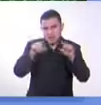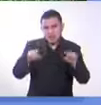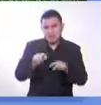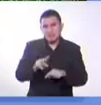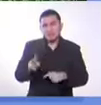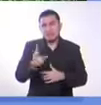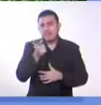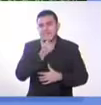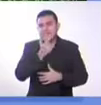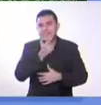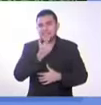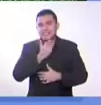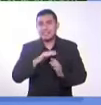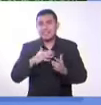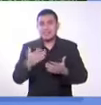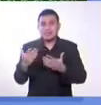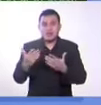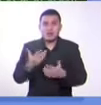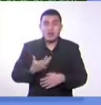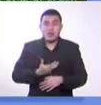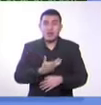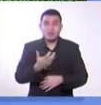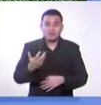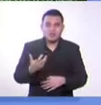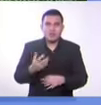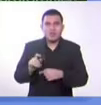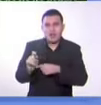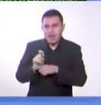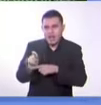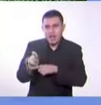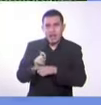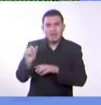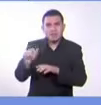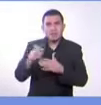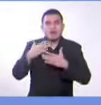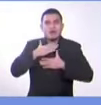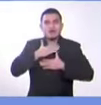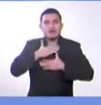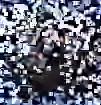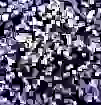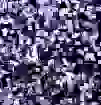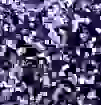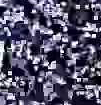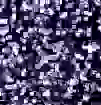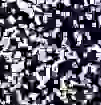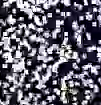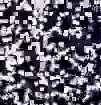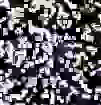risa y que nos ayudan como una terapia para desestresarnos. ¡Adiós!